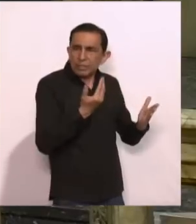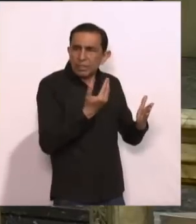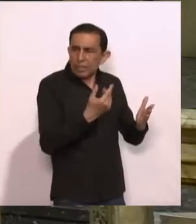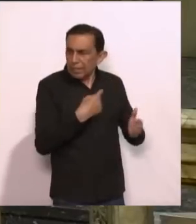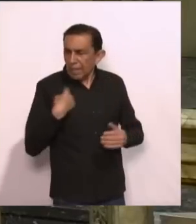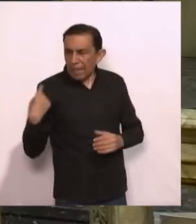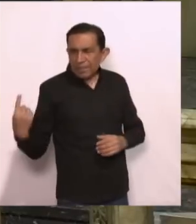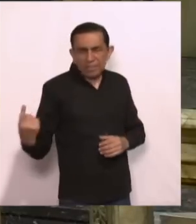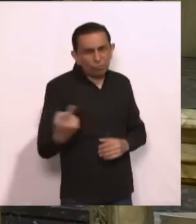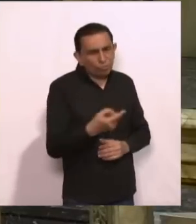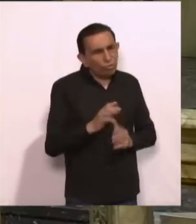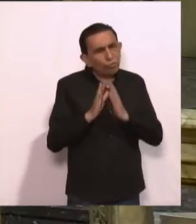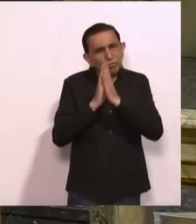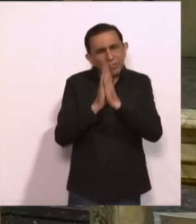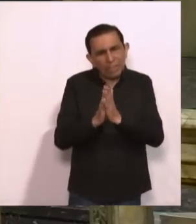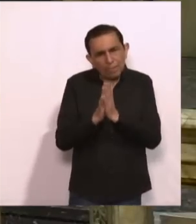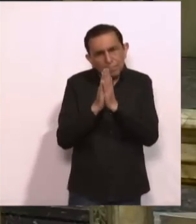ten piedad de